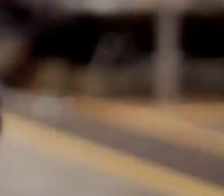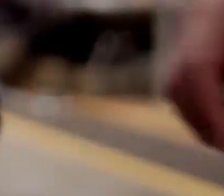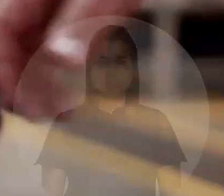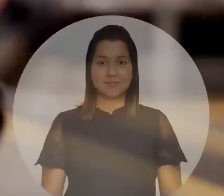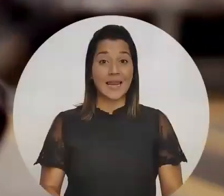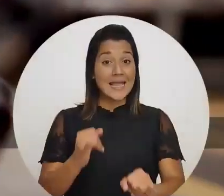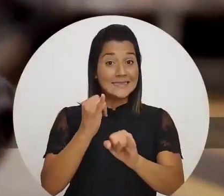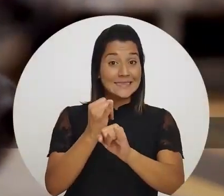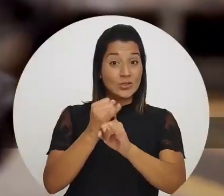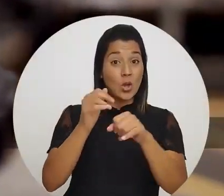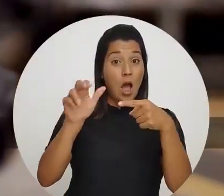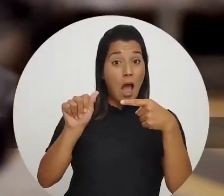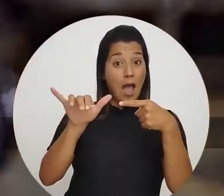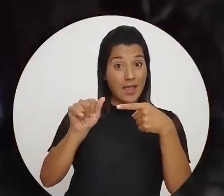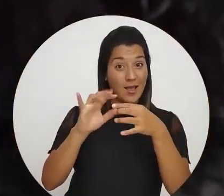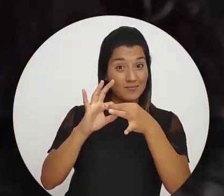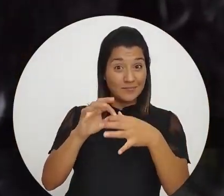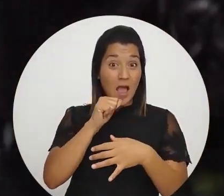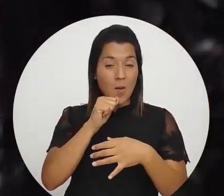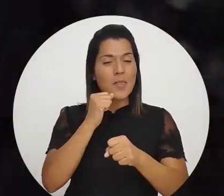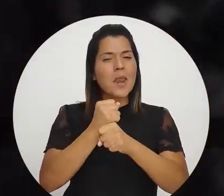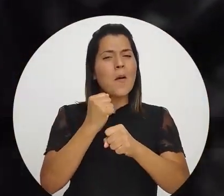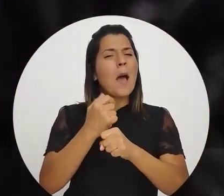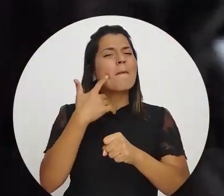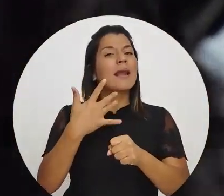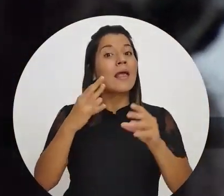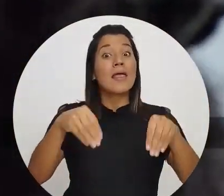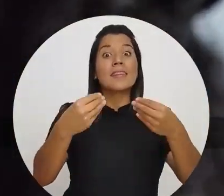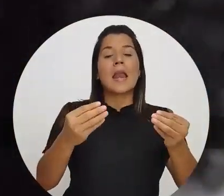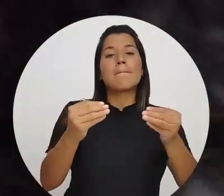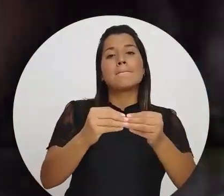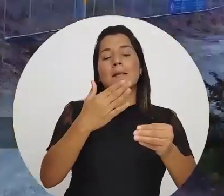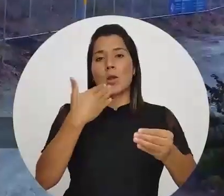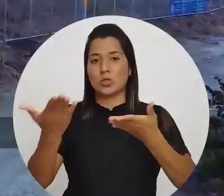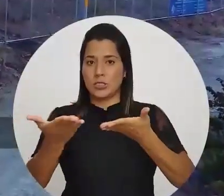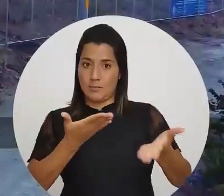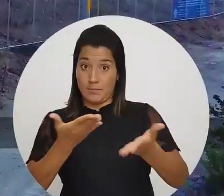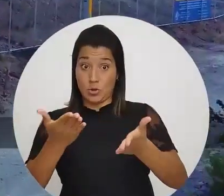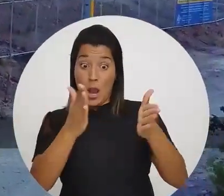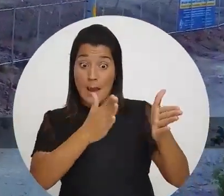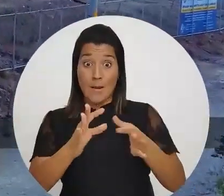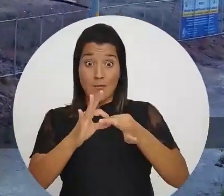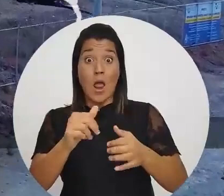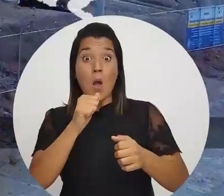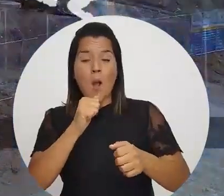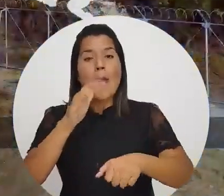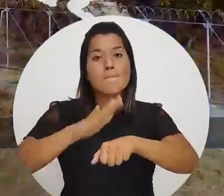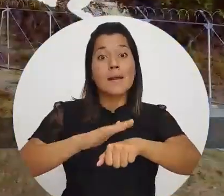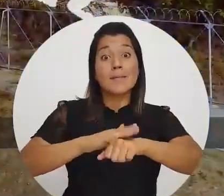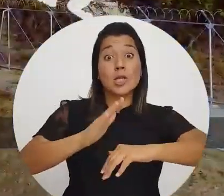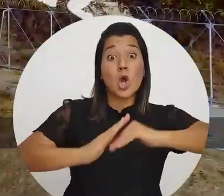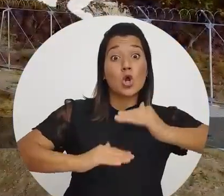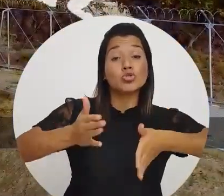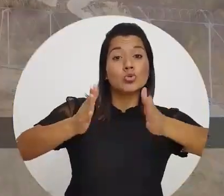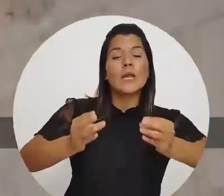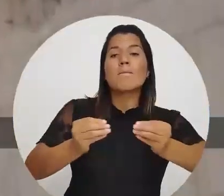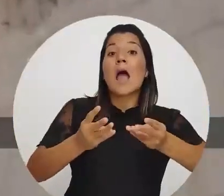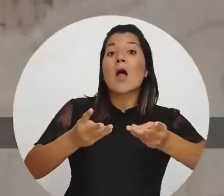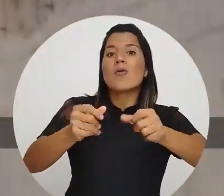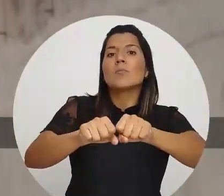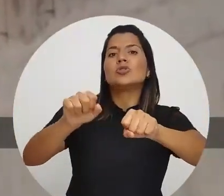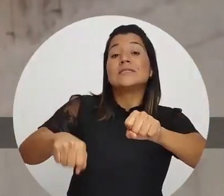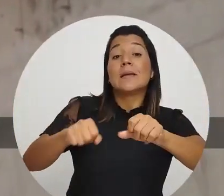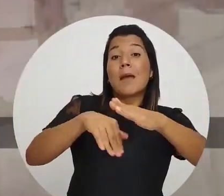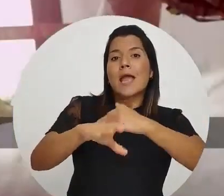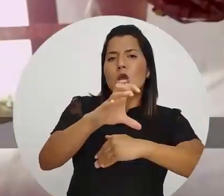gracias. Acueductos y Alcantarillados trabaja para ofrecerle más y mejores servicios. La Ruta del Agua está agilizando la construcción de acueductos a